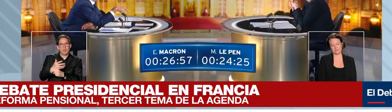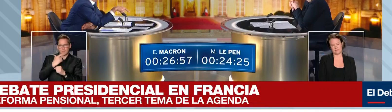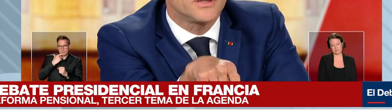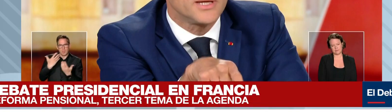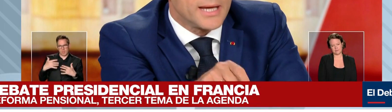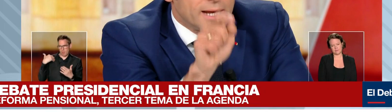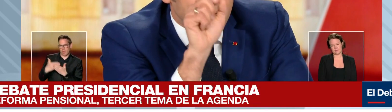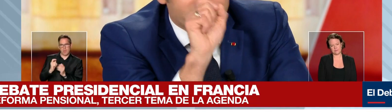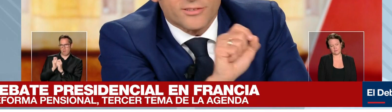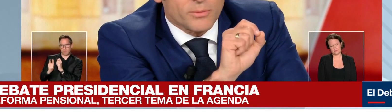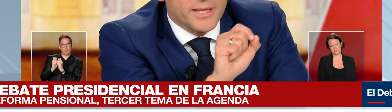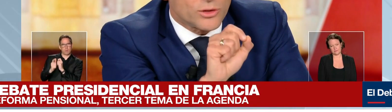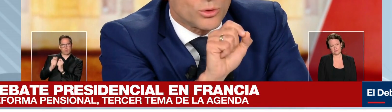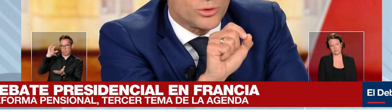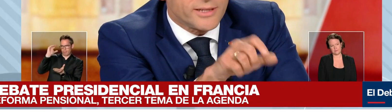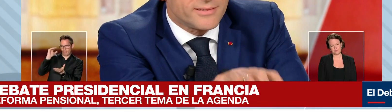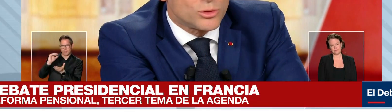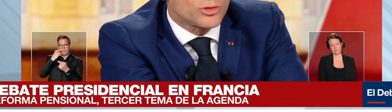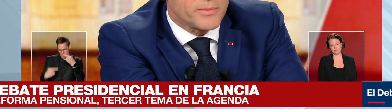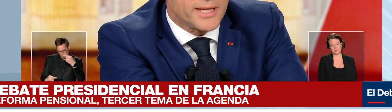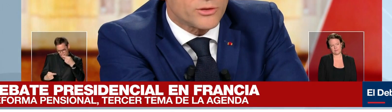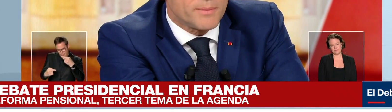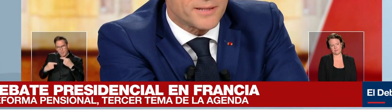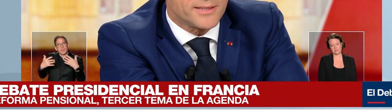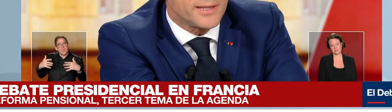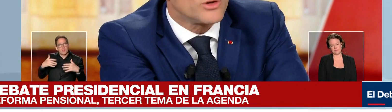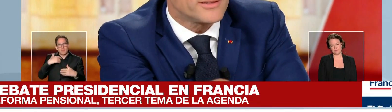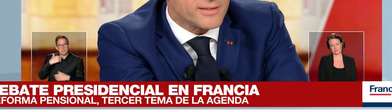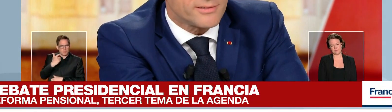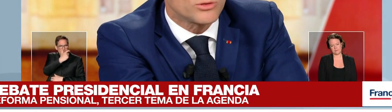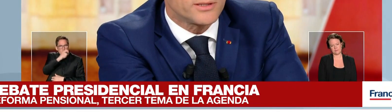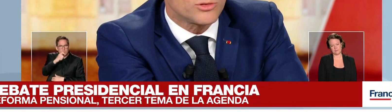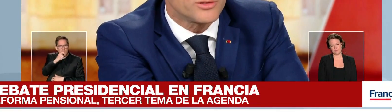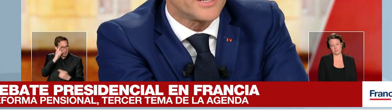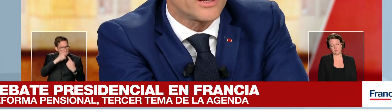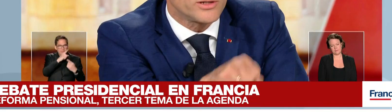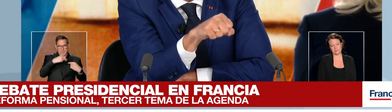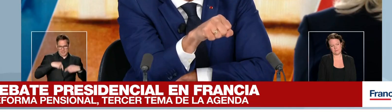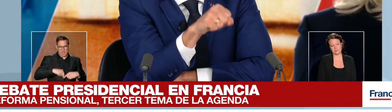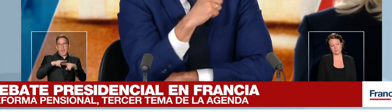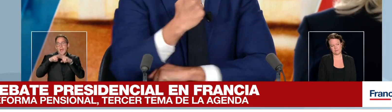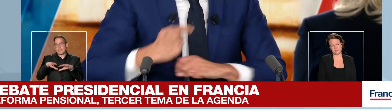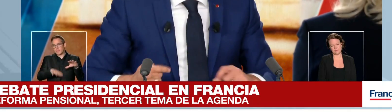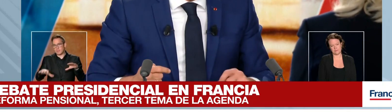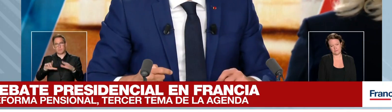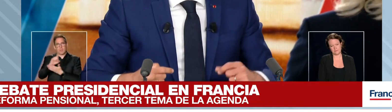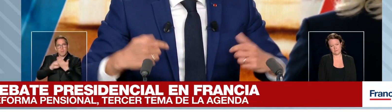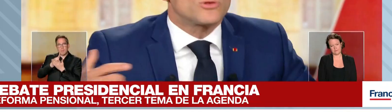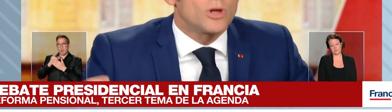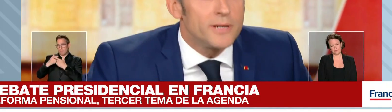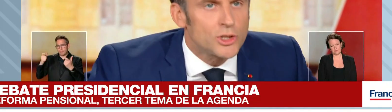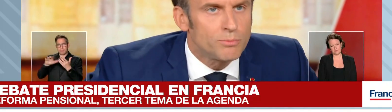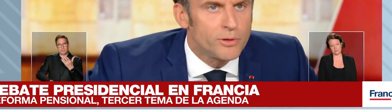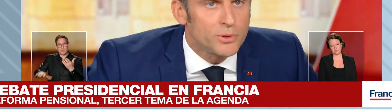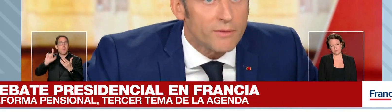del mandato y comenzamos a pagar la deuda. Estos 600 mil millones, la gran parte tiene que ver con las colectividades locales y la